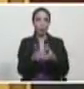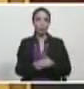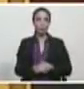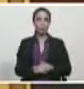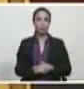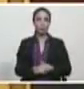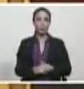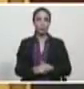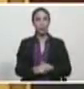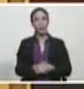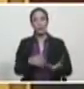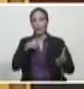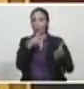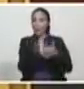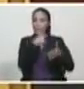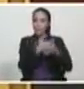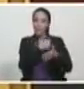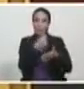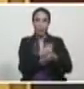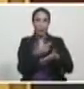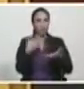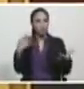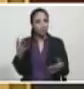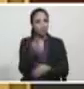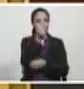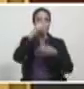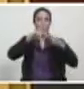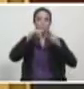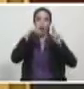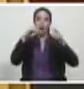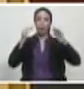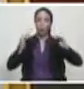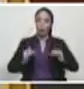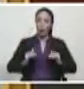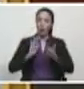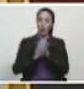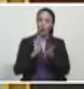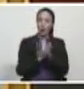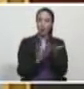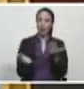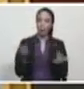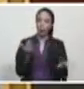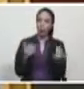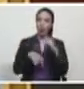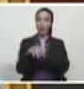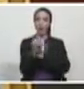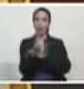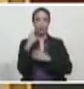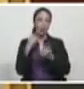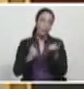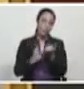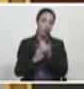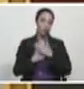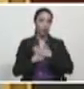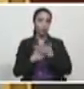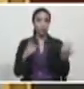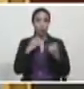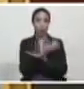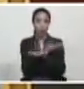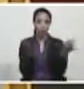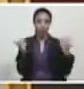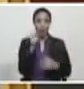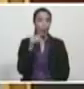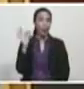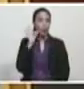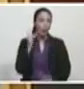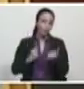Estamos en combate permanente por la paz, por la estabilidad, cuidando a Venezuela. Y yo pido el apoyo de todo el pueblo de